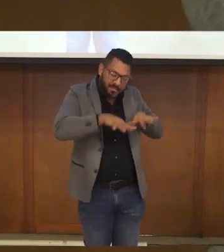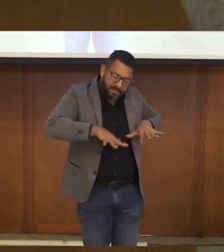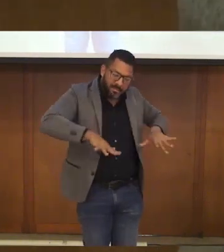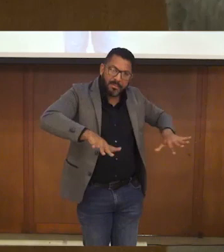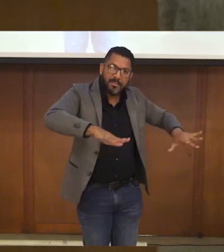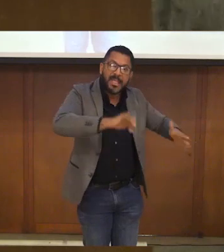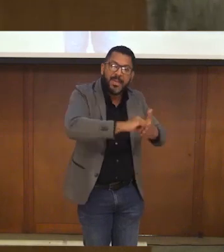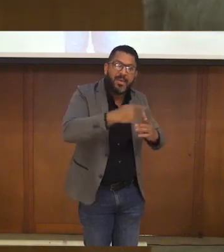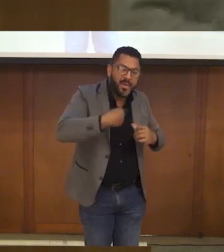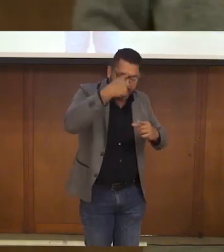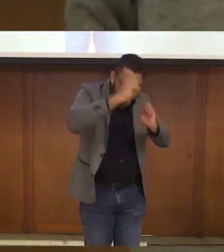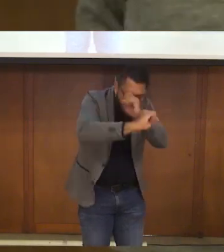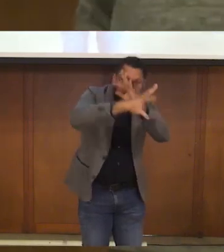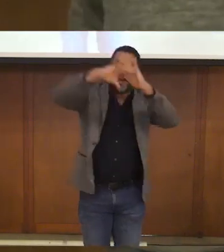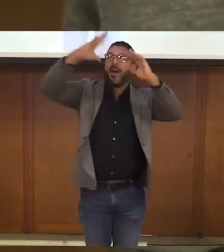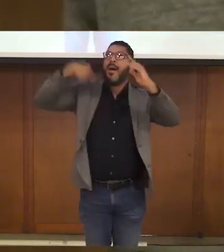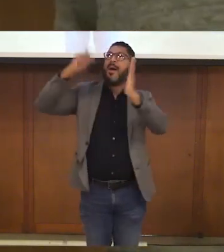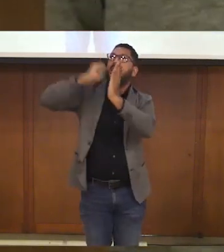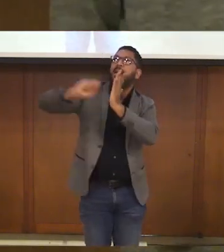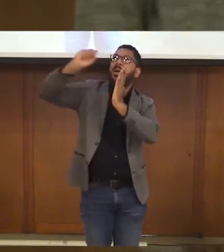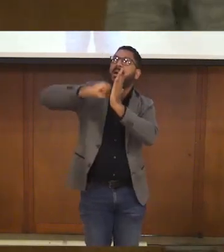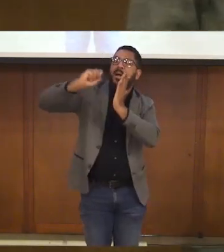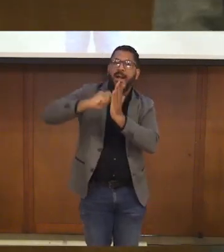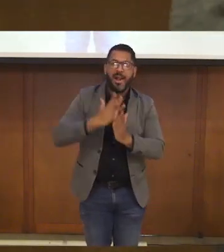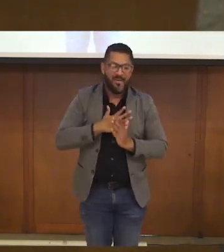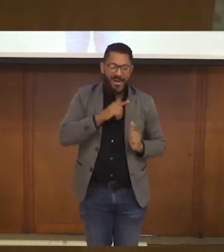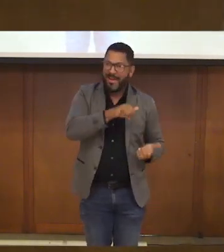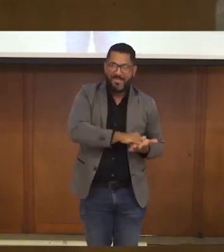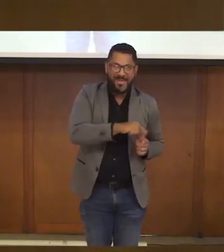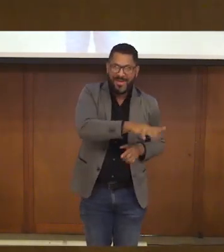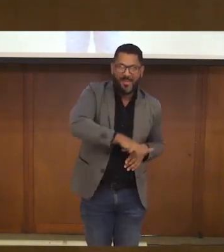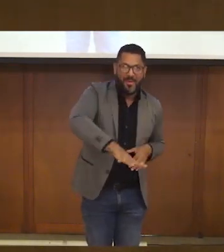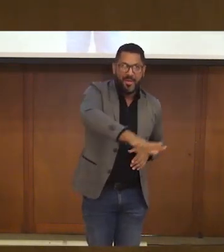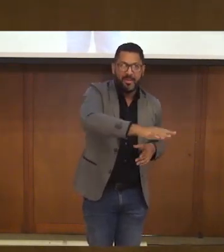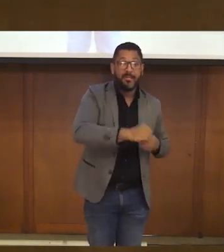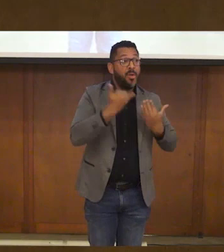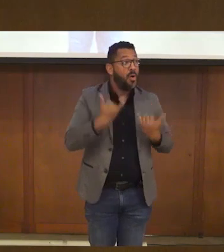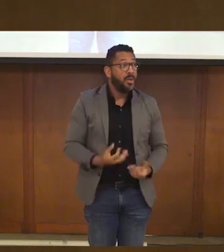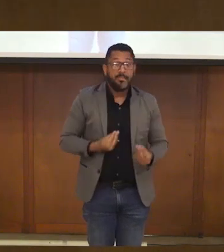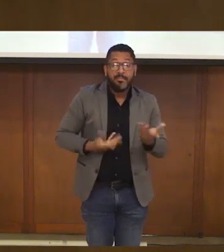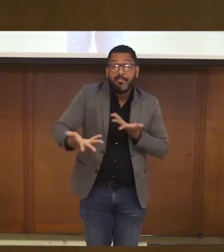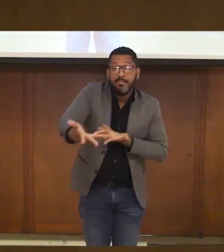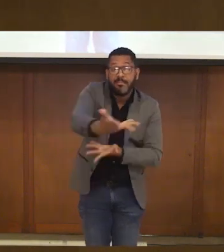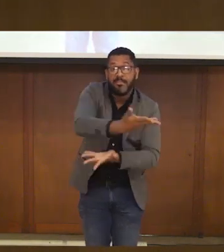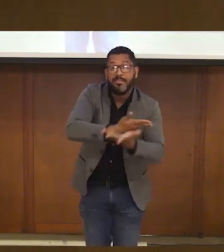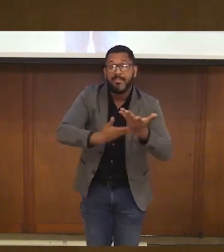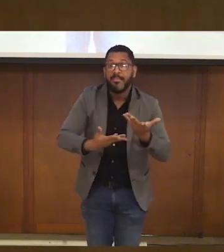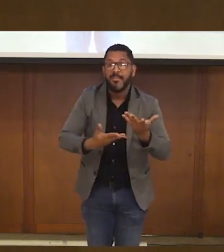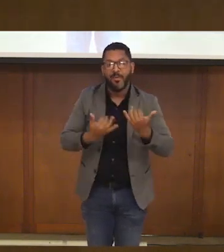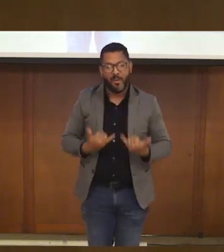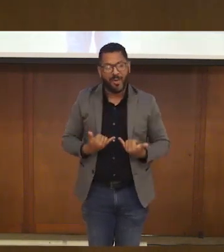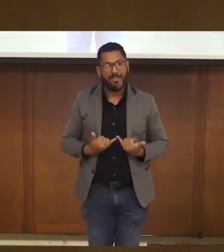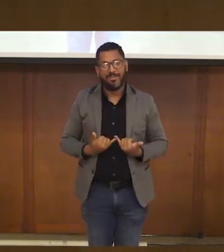Ese fue el territorio de la novela, ese fue el espacio de la novela y poderlo compartir hoy, poderlo vivir